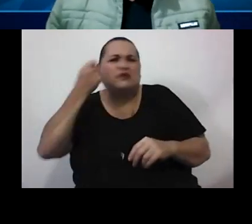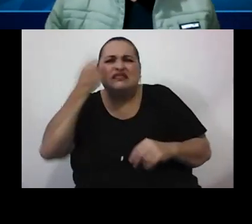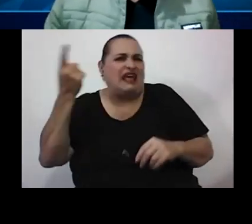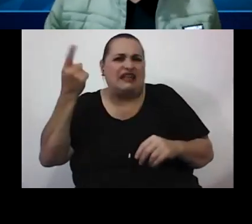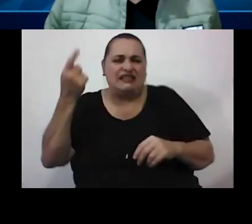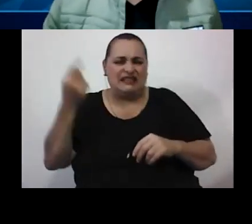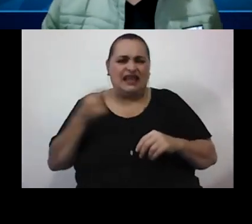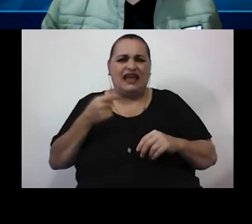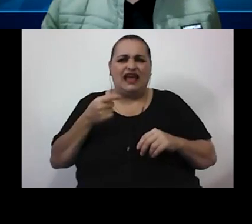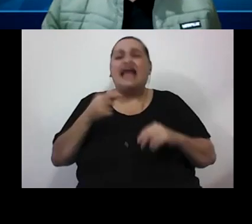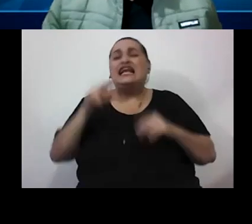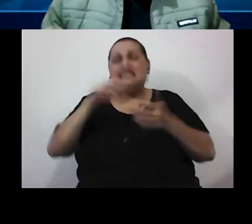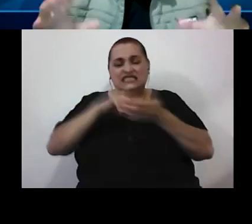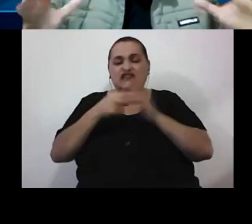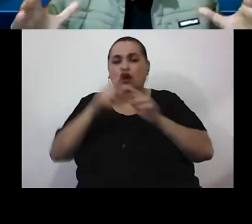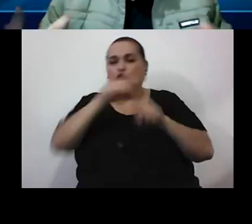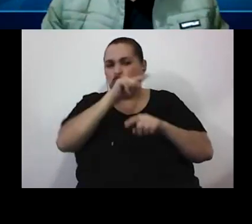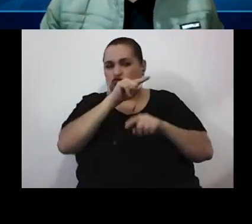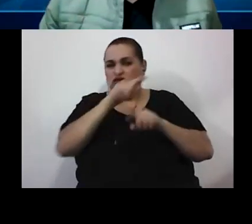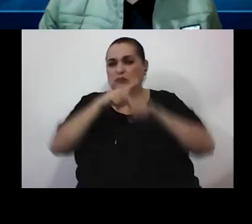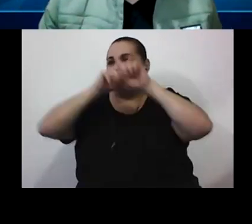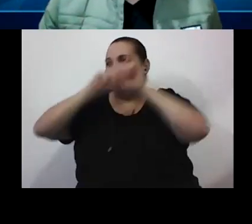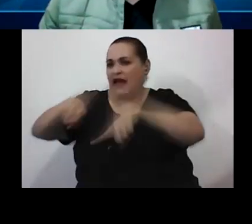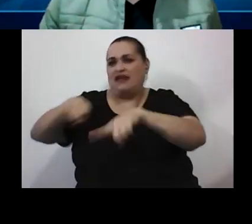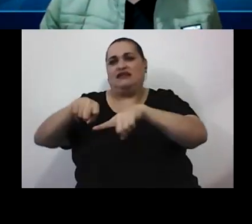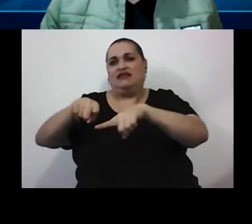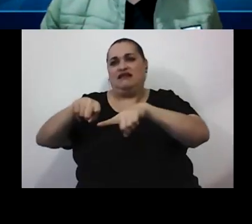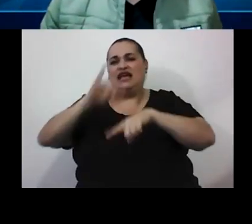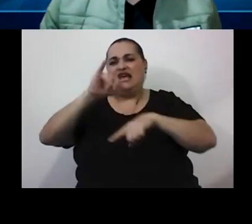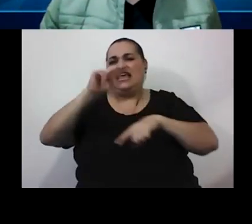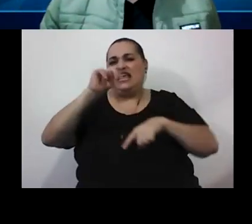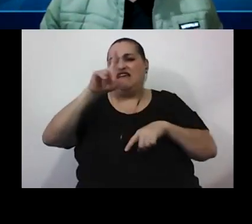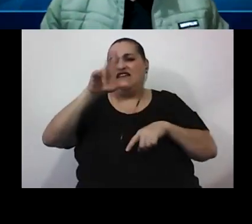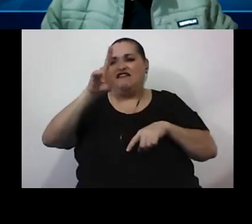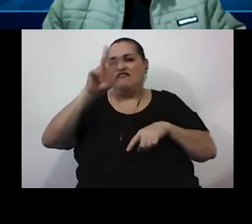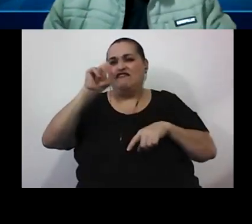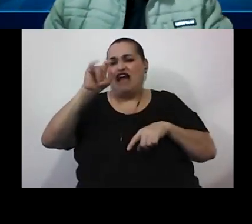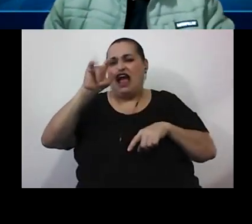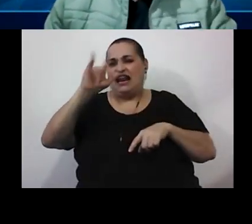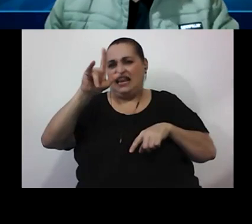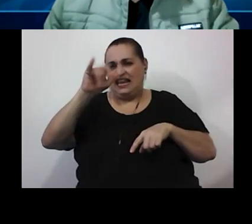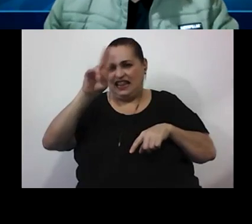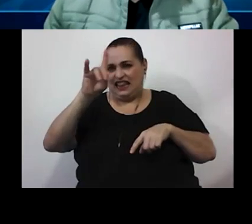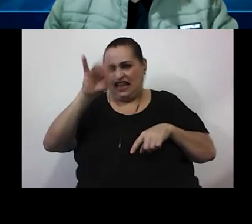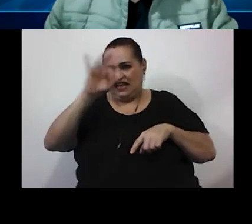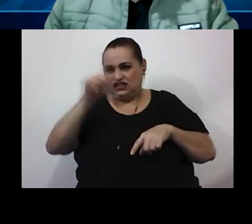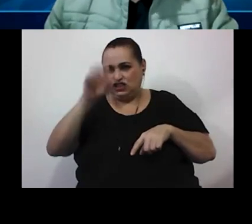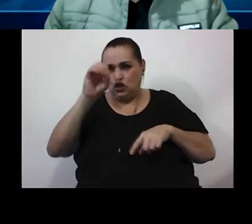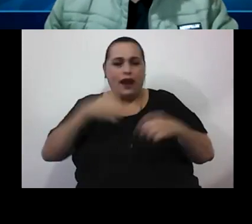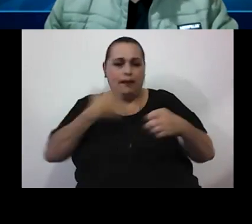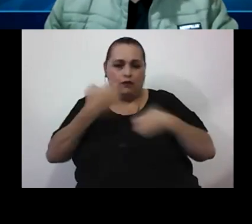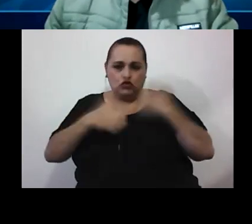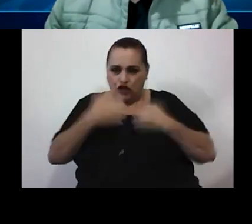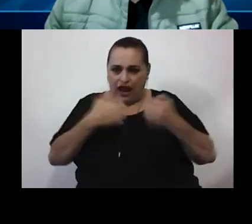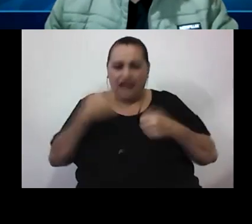esto, hay una invalidez, una invalidación, perdón, una invalidación emocional y de los pensamientos, y